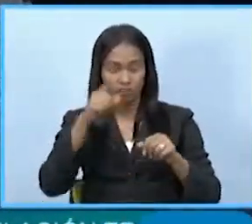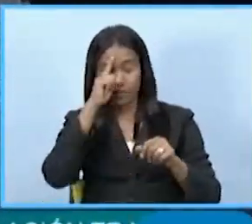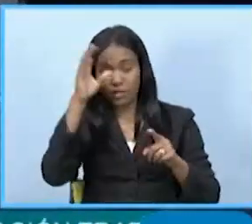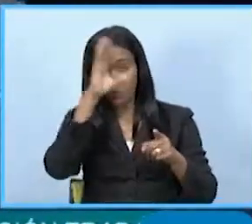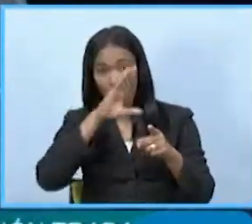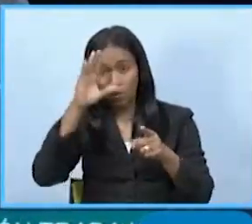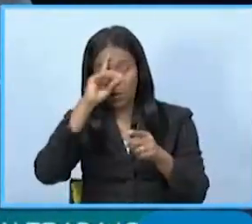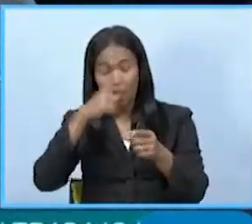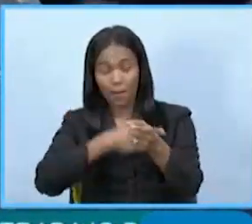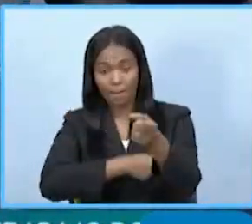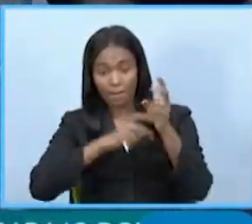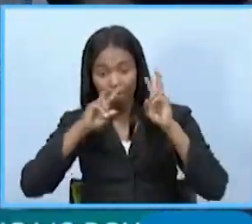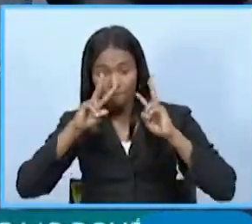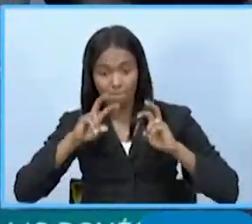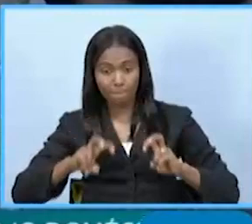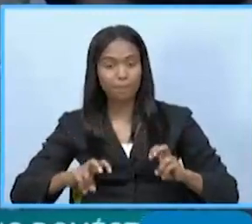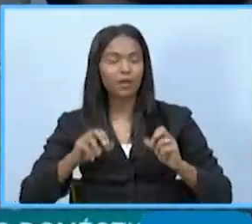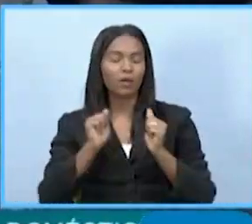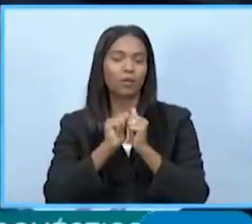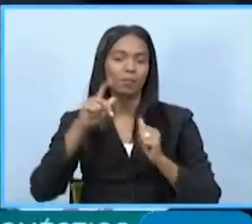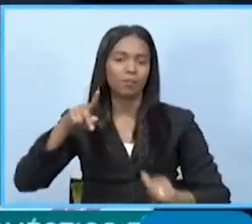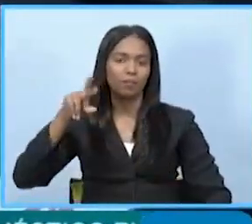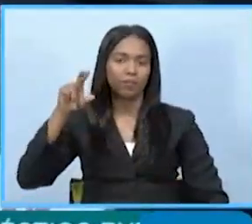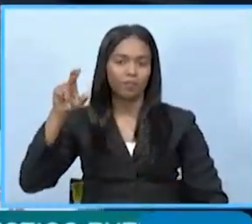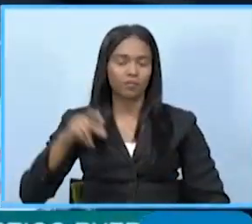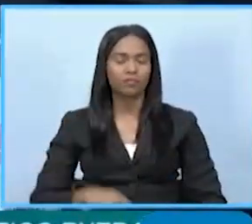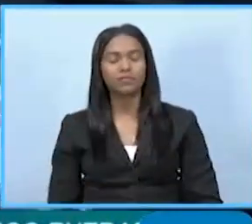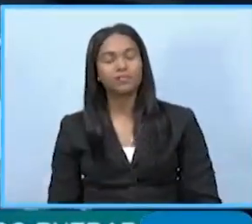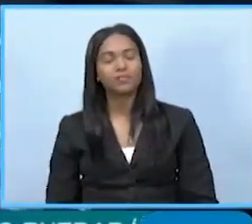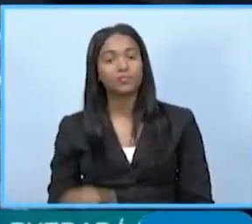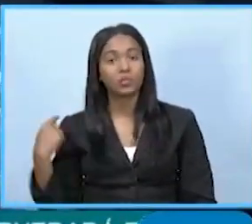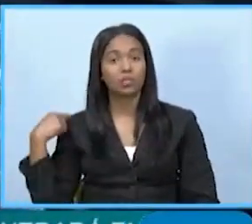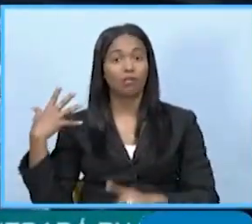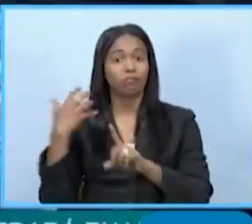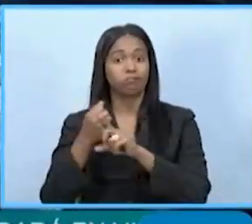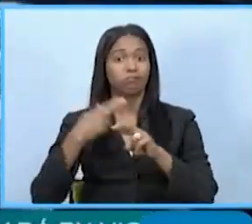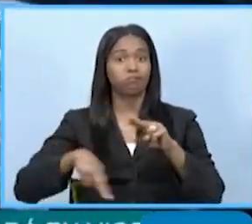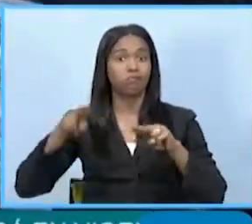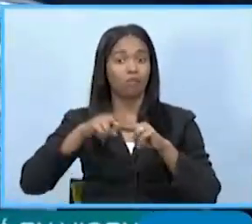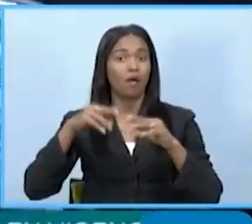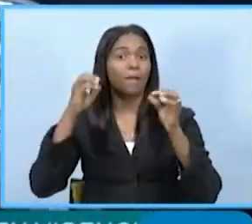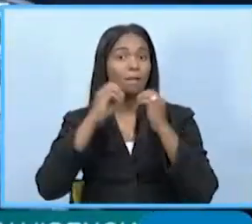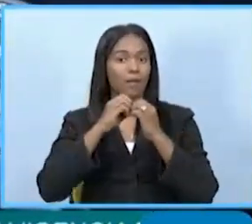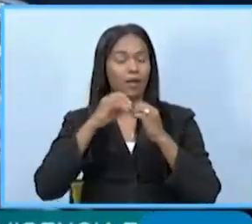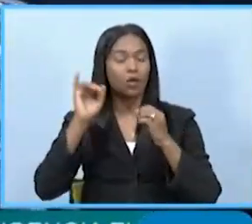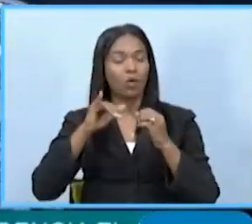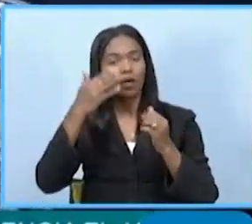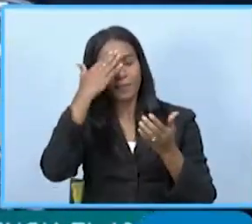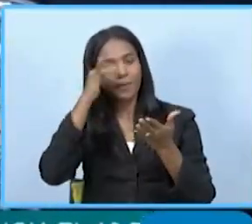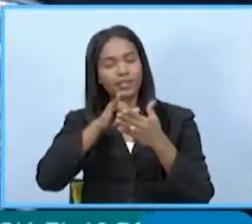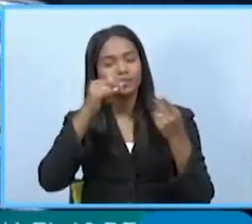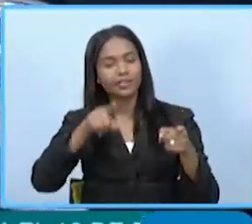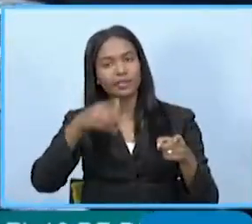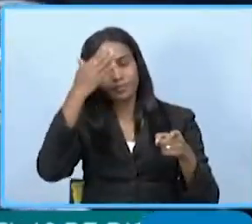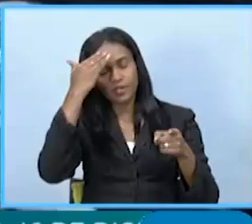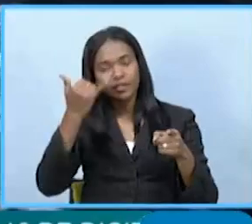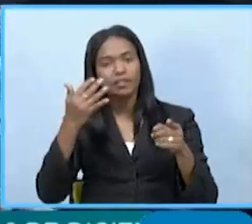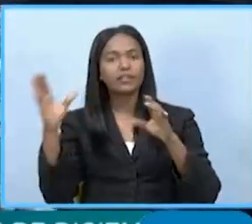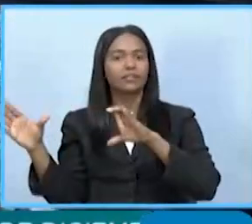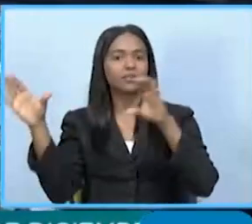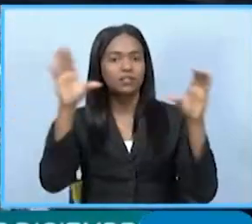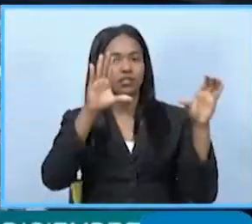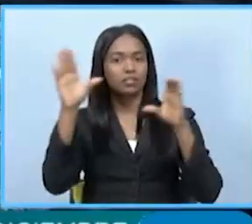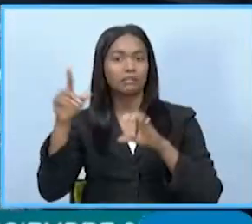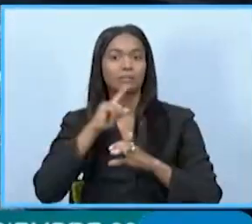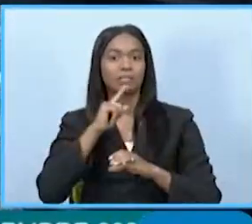busca de pruebas de antígenos y PCR. Nosotros tenemos un repunte de casos y es de esperarse porque estamos en Navidad. Realmente la defensa